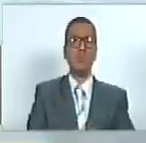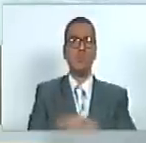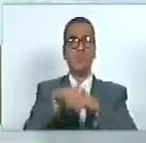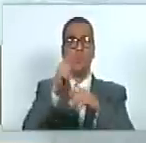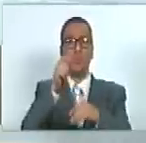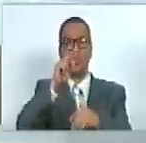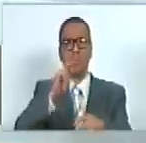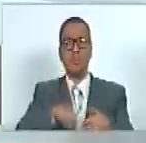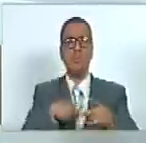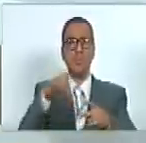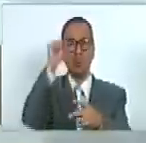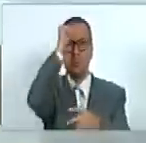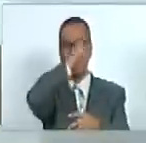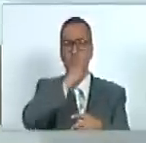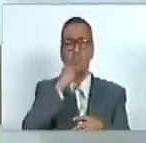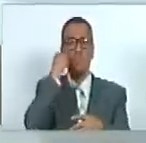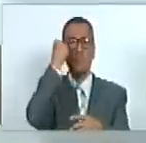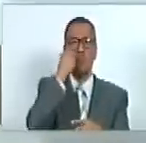Turquía, Sudáfrica,